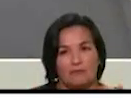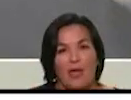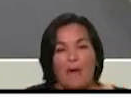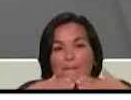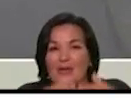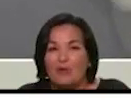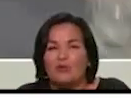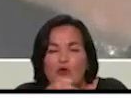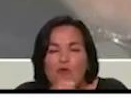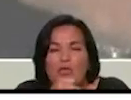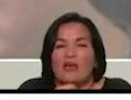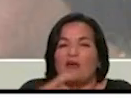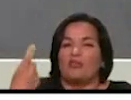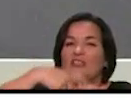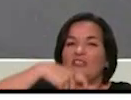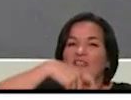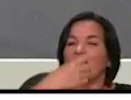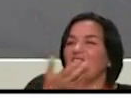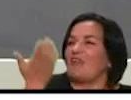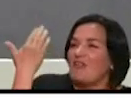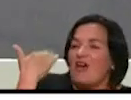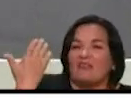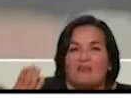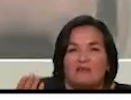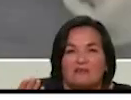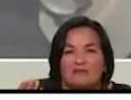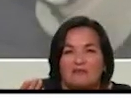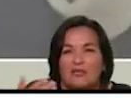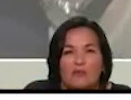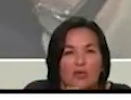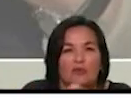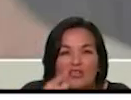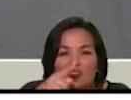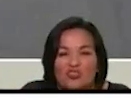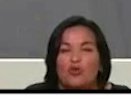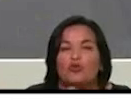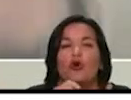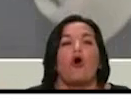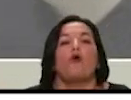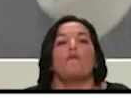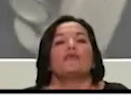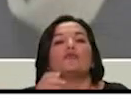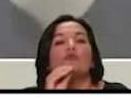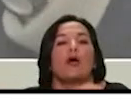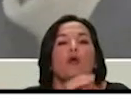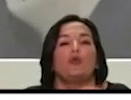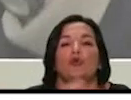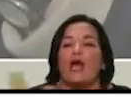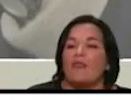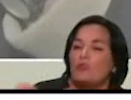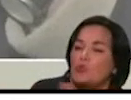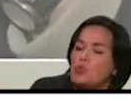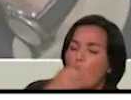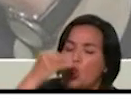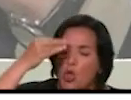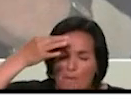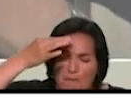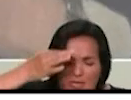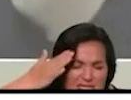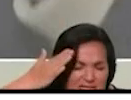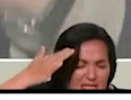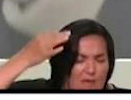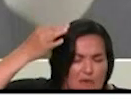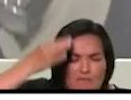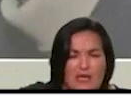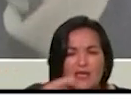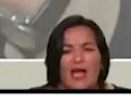Pregúntele a los viejos sindicalistas. Eso generó una cultura. Estábamos todos convencidos